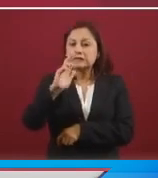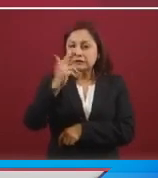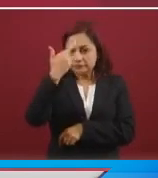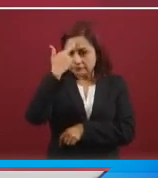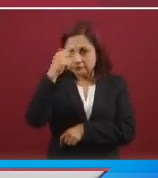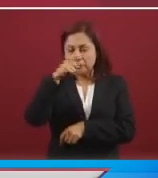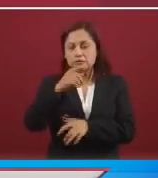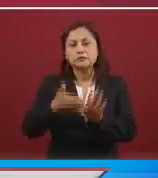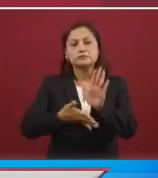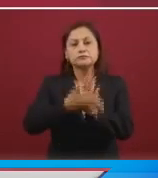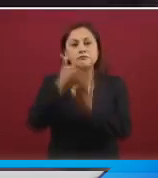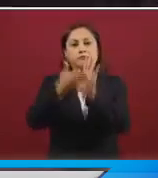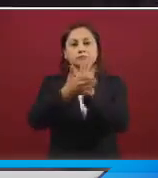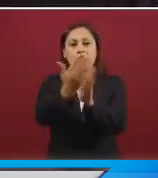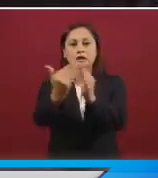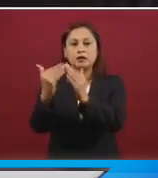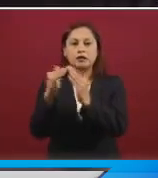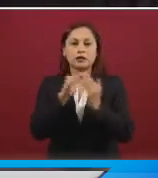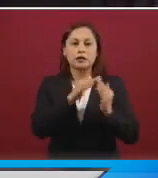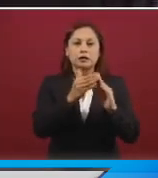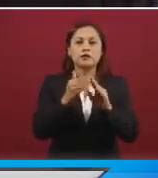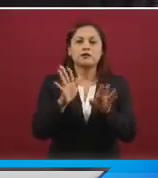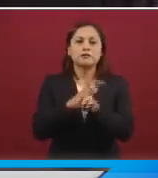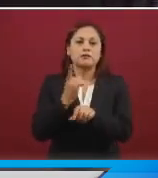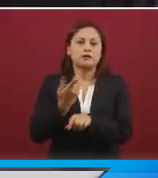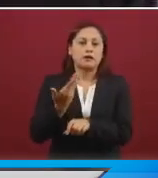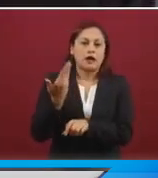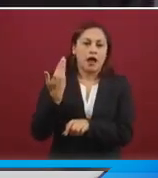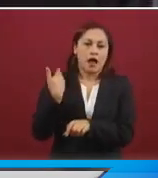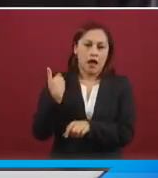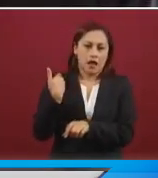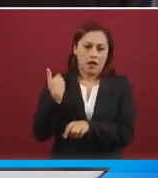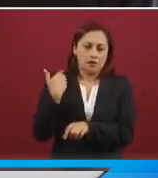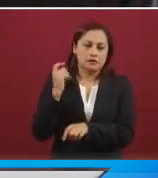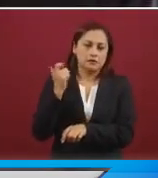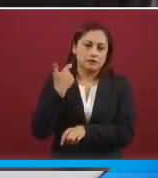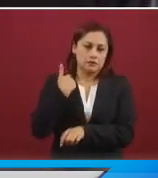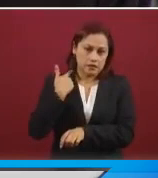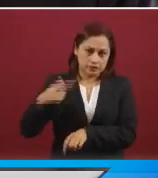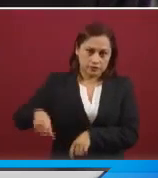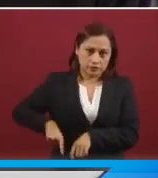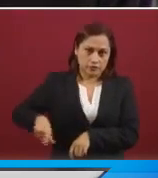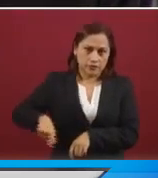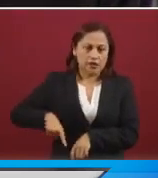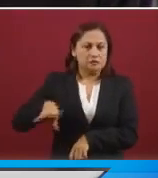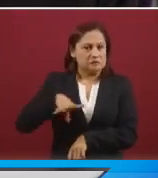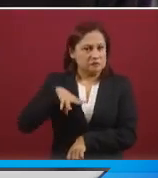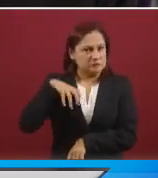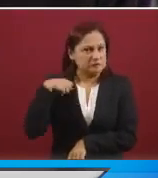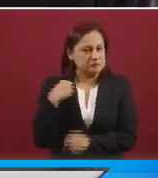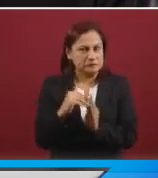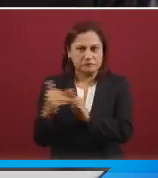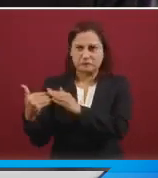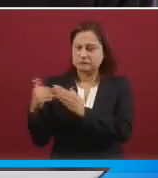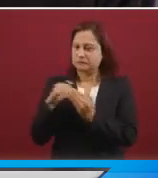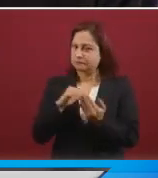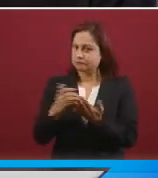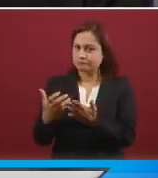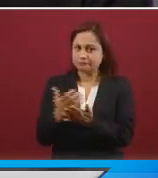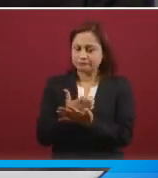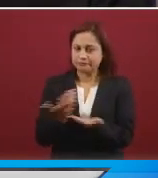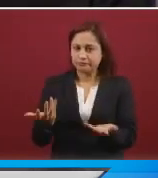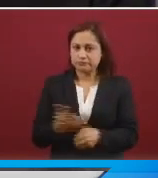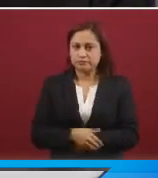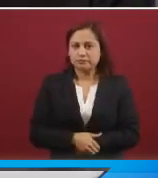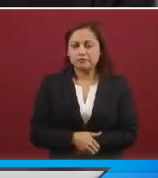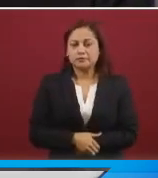con la finalidad de iniciar un programa nuevo para la construcción de vivienda para el sector popular. Ya se logró que el que ha pagado 90% de sus